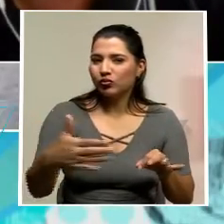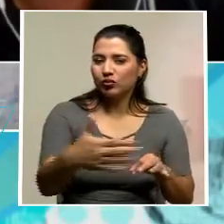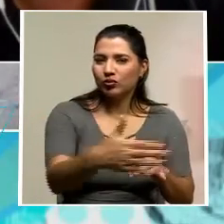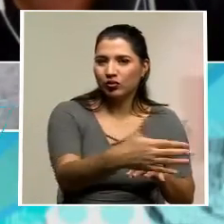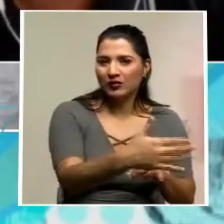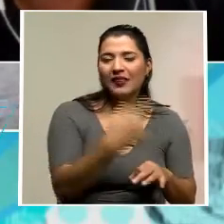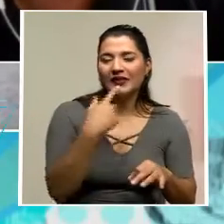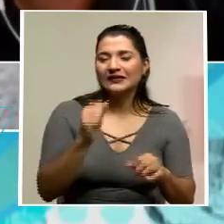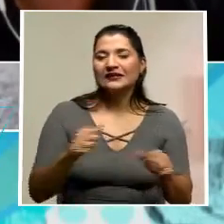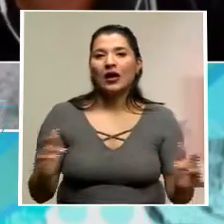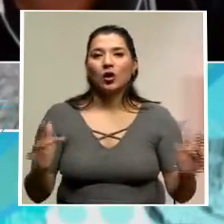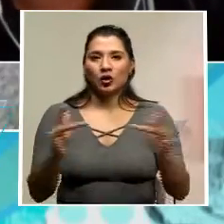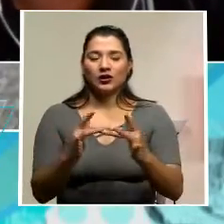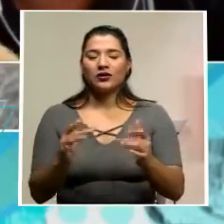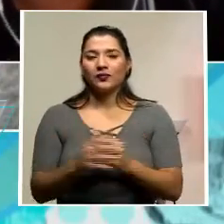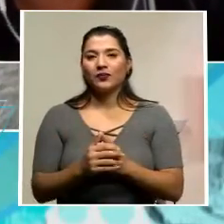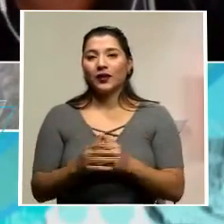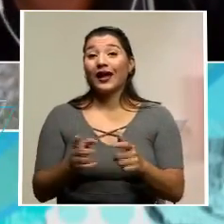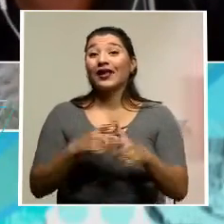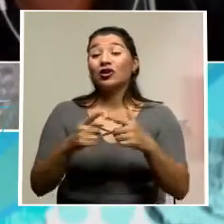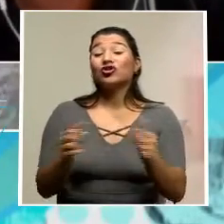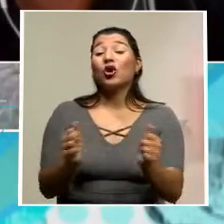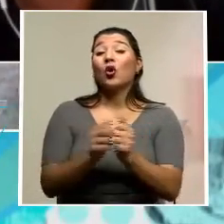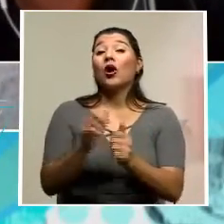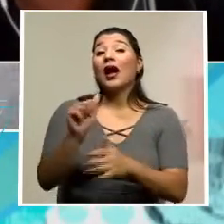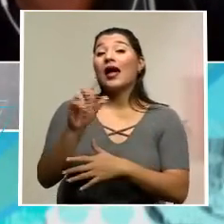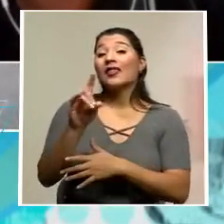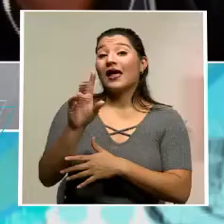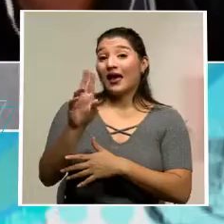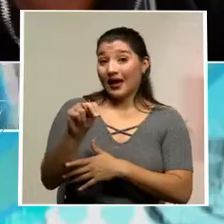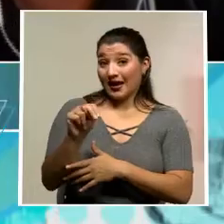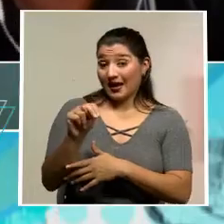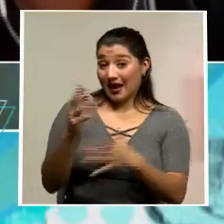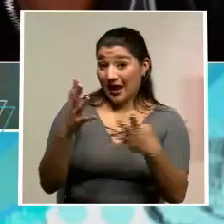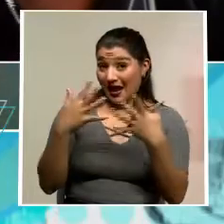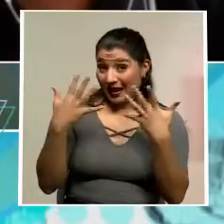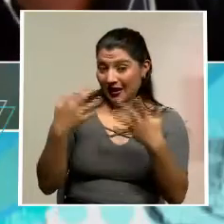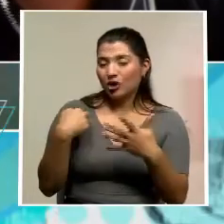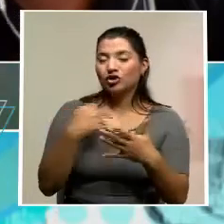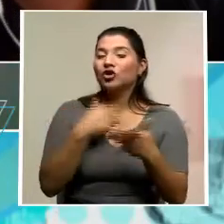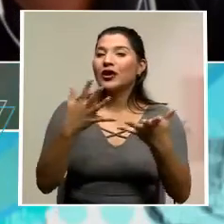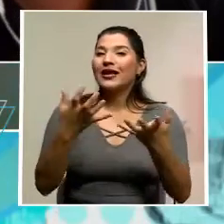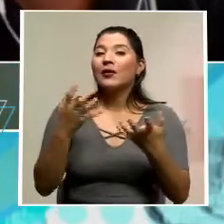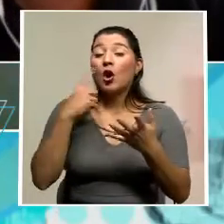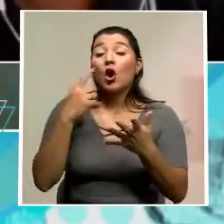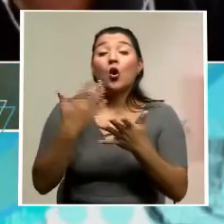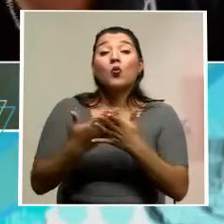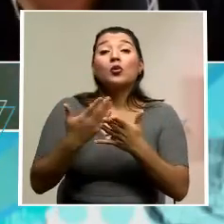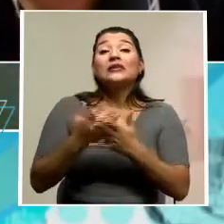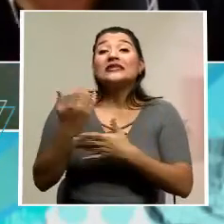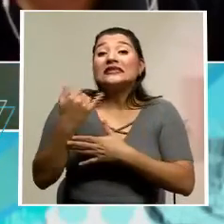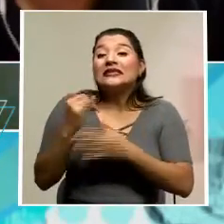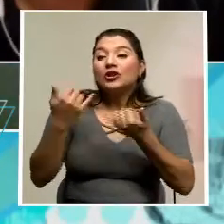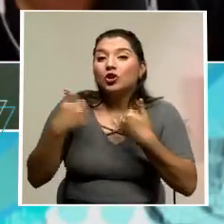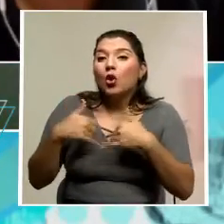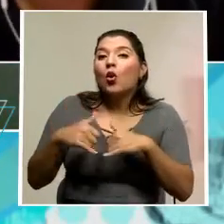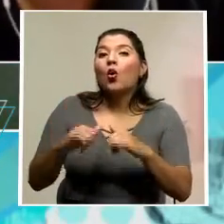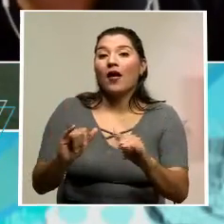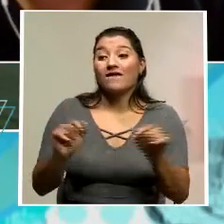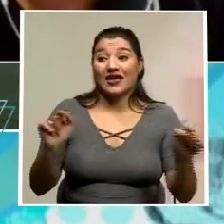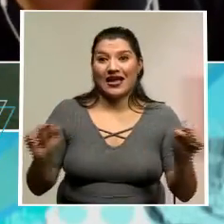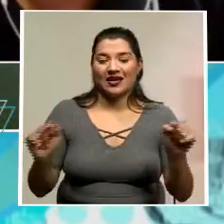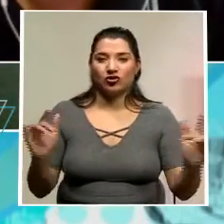especie, ¿verdad? Entonces básicamente con el ADN ambiental nosotros lo que queremos es comprobar si aún estos ambientes están